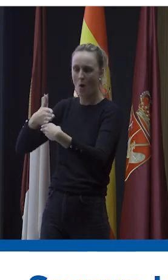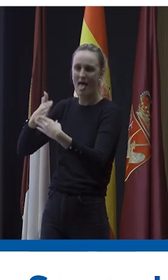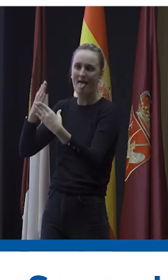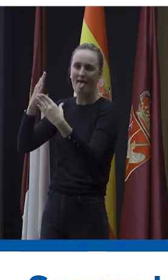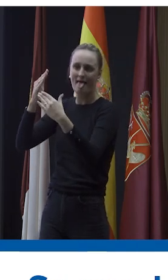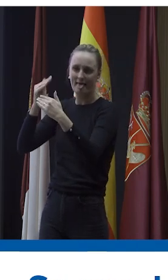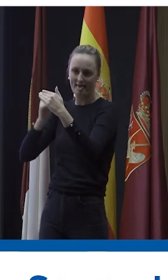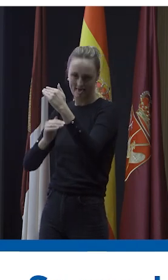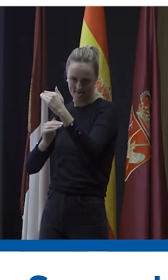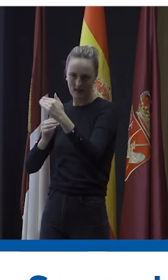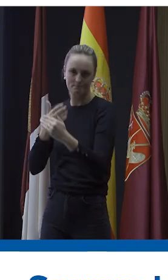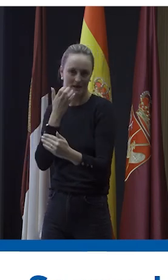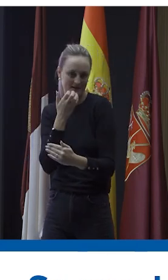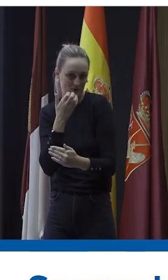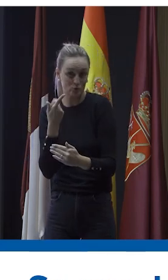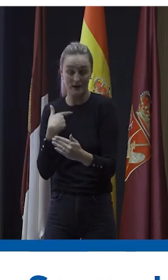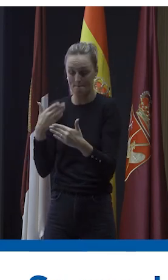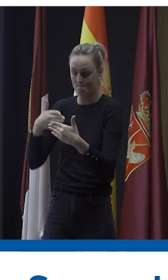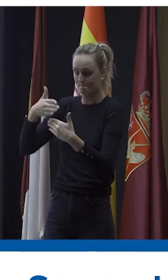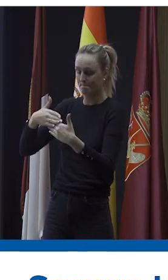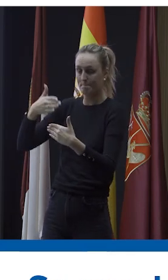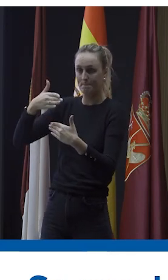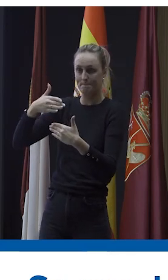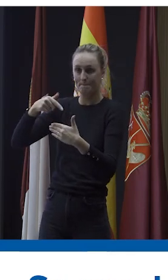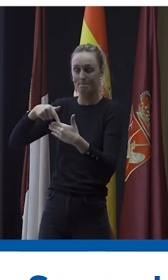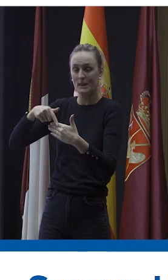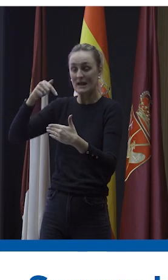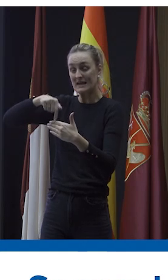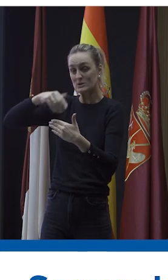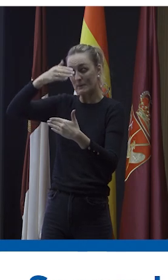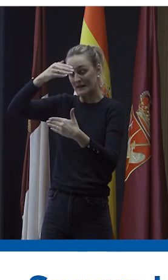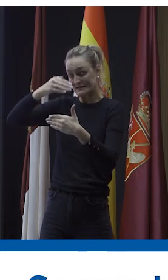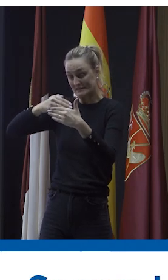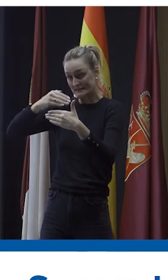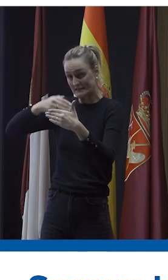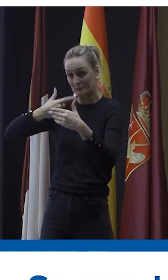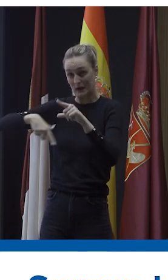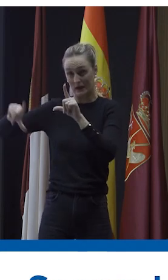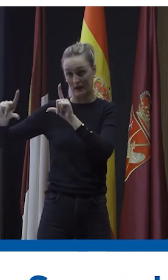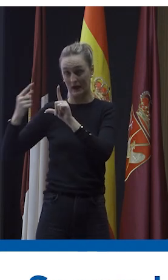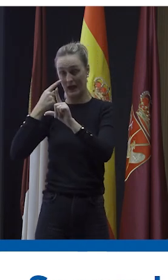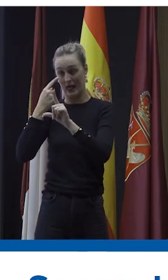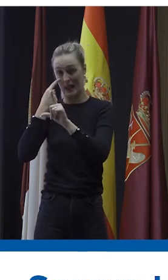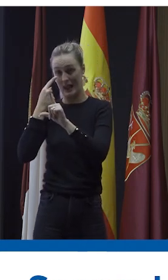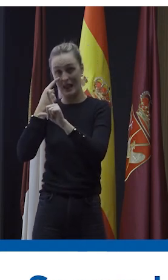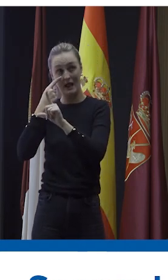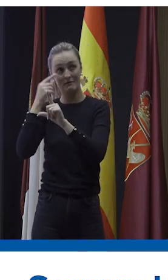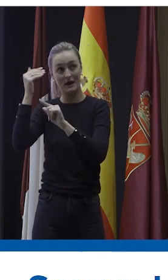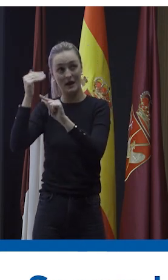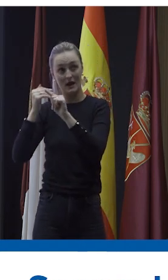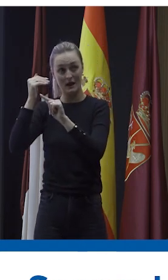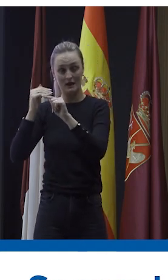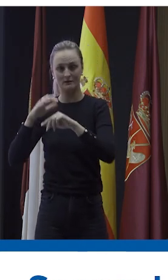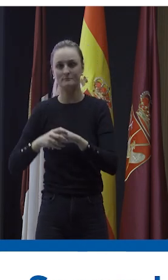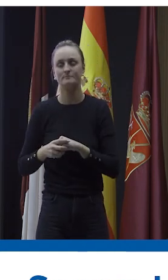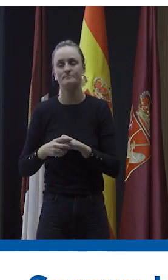está la vejiga y la uretra, pues puede producirse un descenso, como vemos en la imagen inferior de la